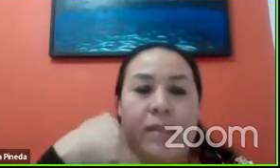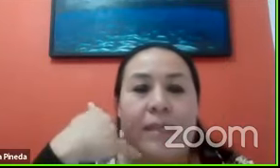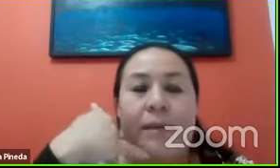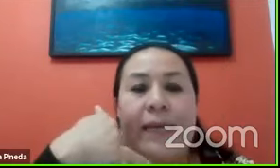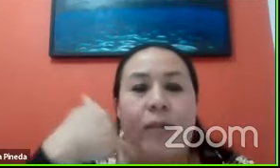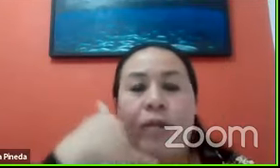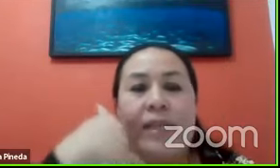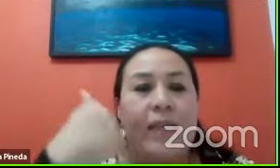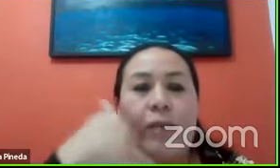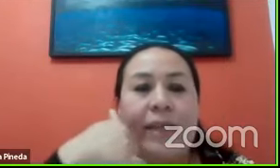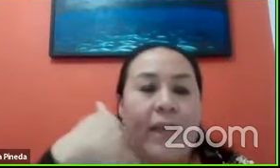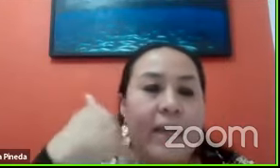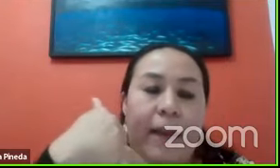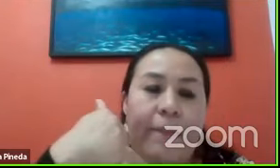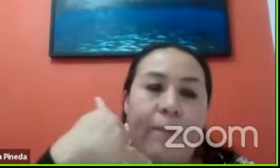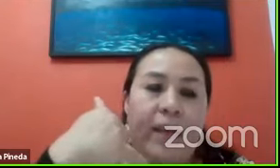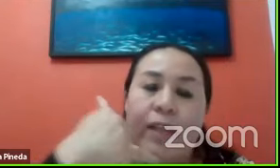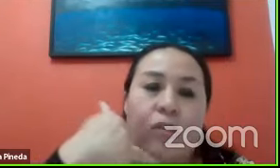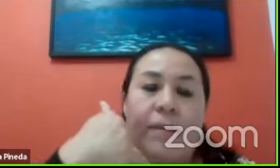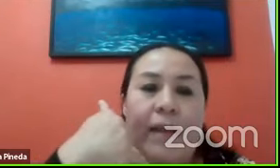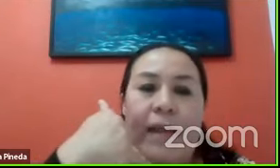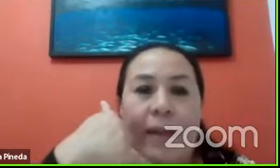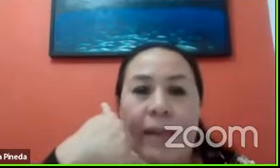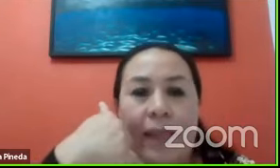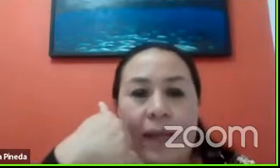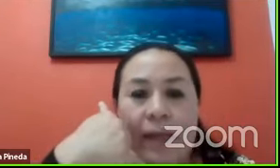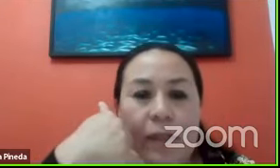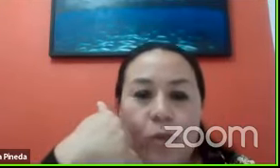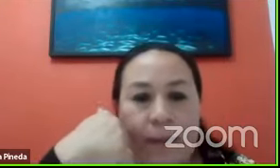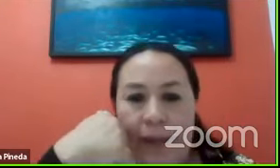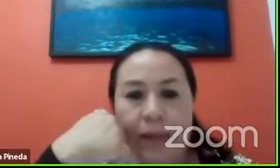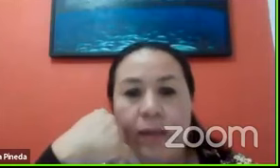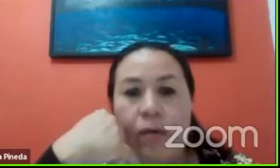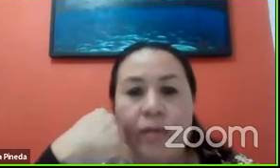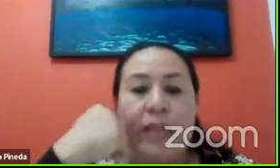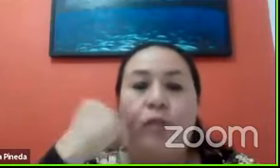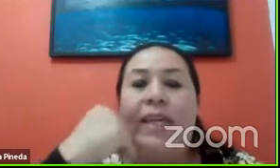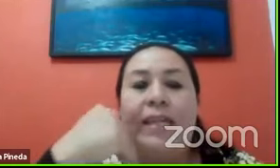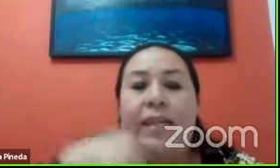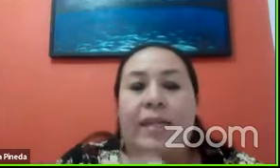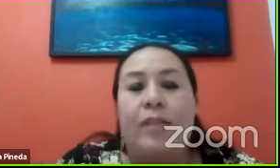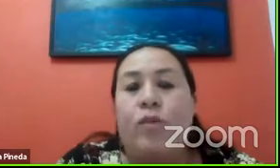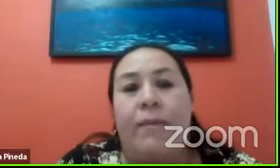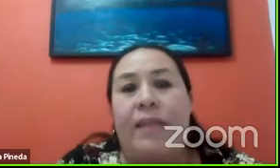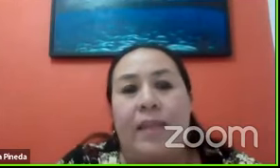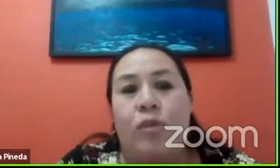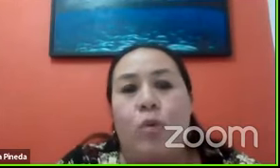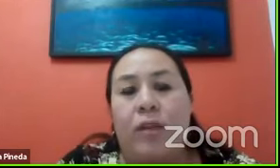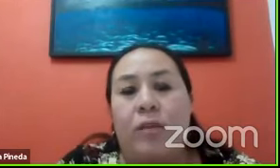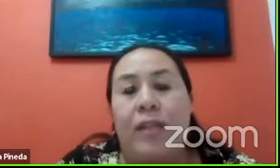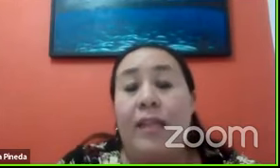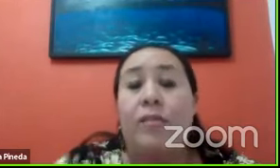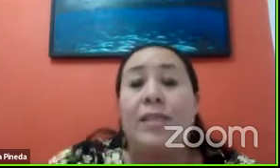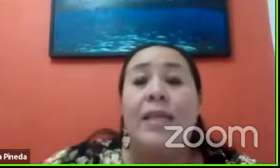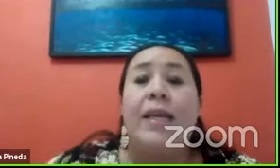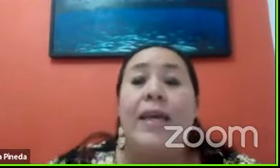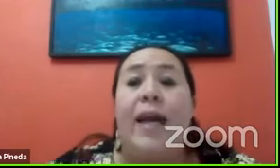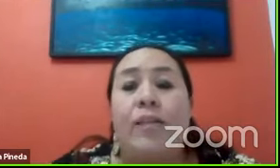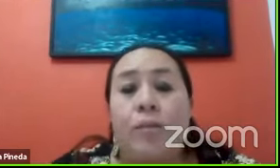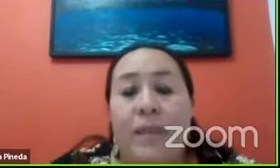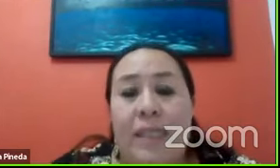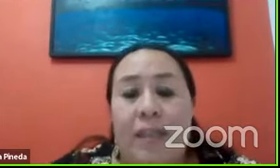y nos dice, ¿sabe qué, doctora? Ya no va a llegar a la terapia porque no se va a levantar de su cama. O sea, no quiere salir de su cama ni de su cuarto ni nada.